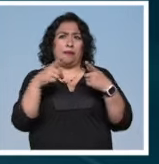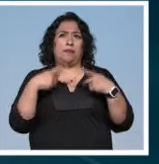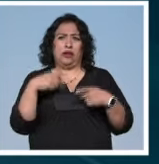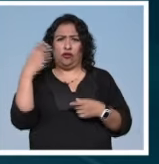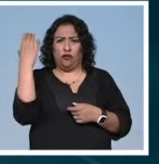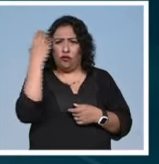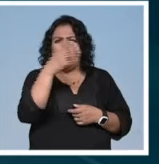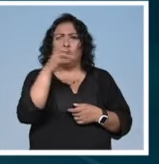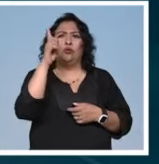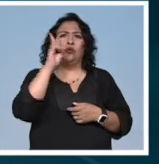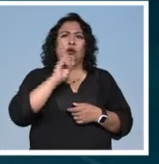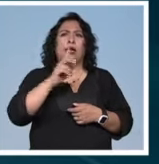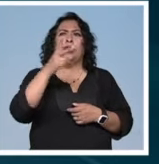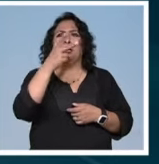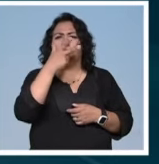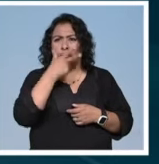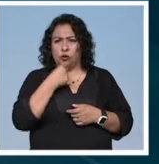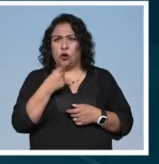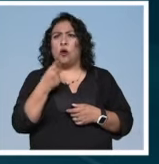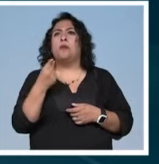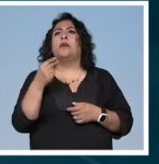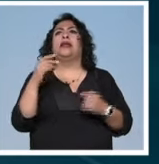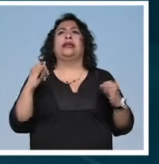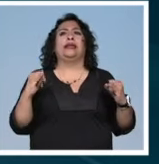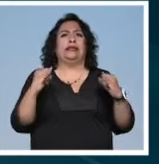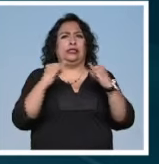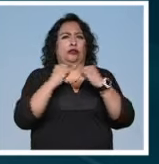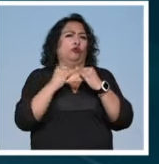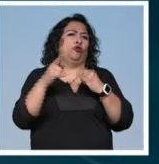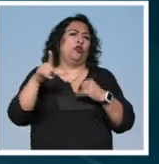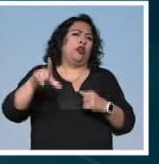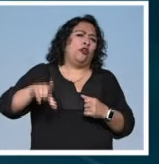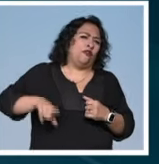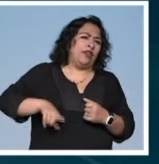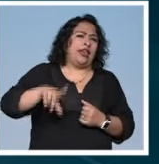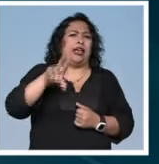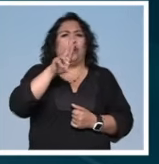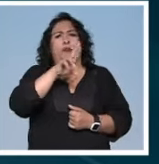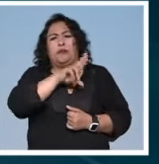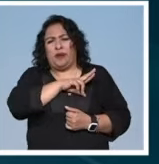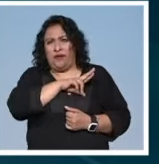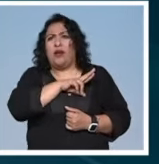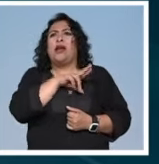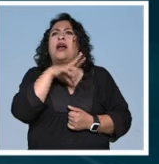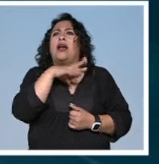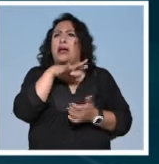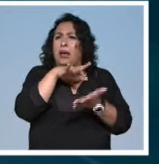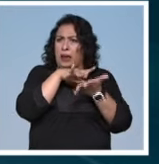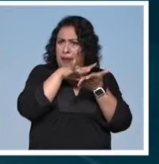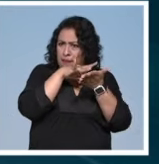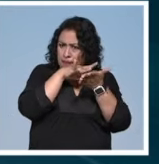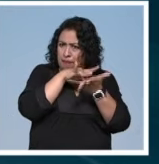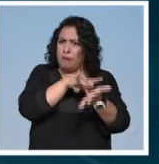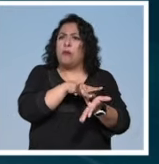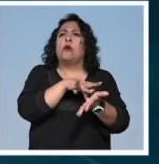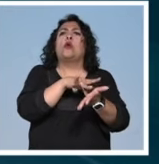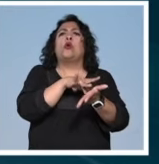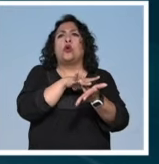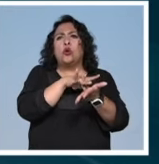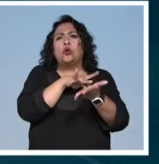fotógrafos, muchas fotógrafas, de instituciones públicas, privadas, que están apoyando